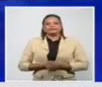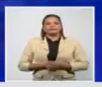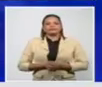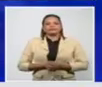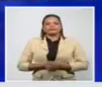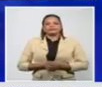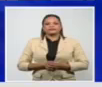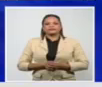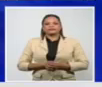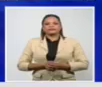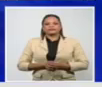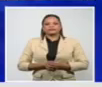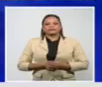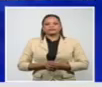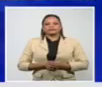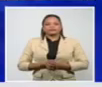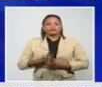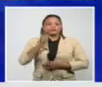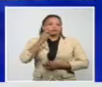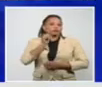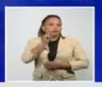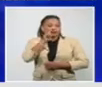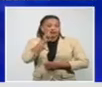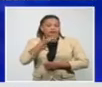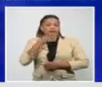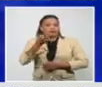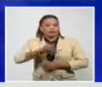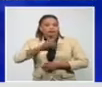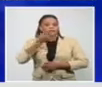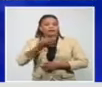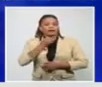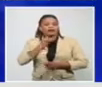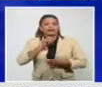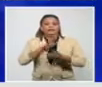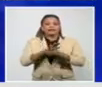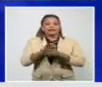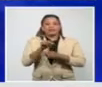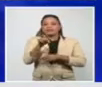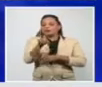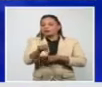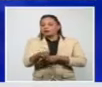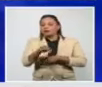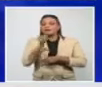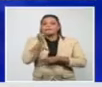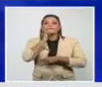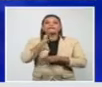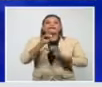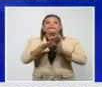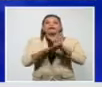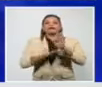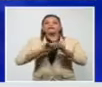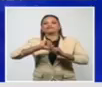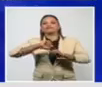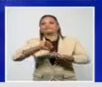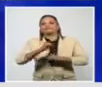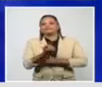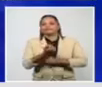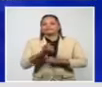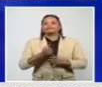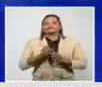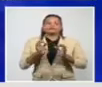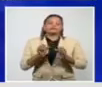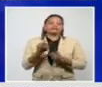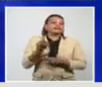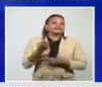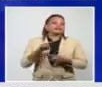Como se vio y como tú acabas de explicar, a partir de hoy con más medidas de restricción necesarias